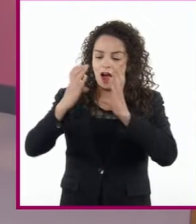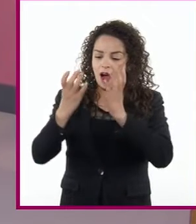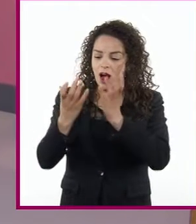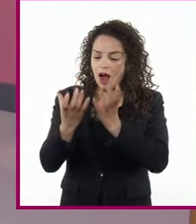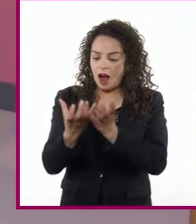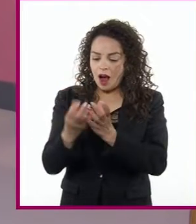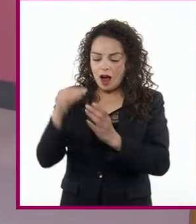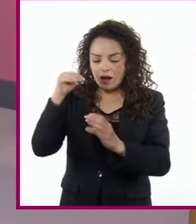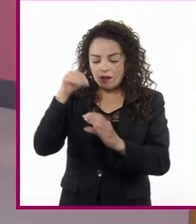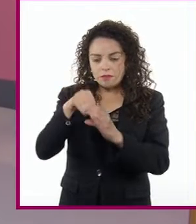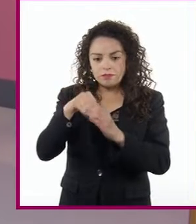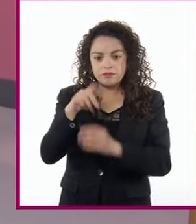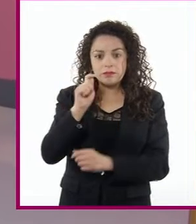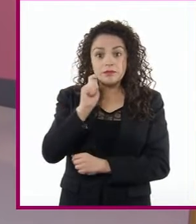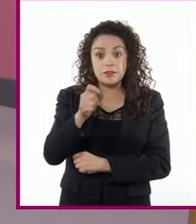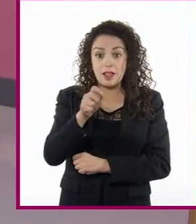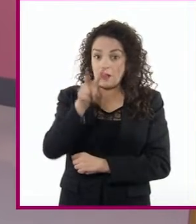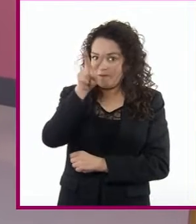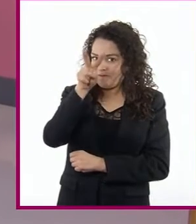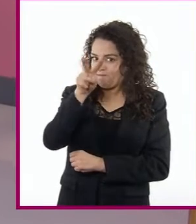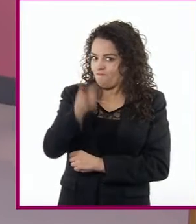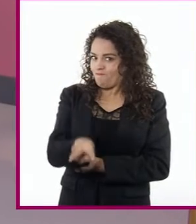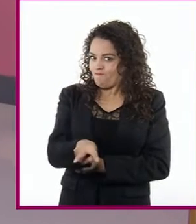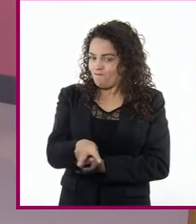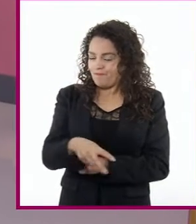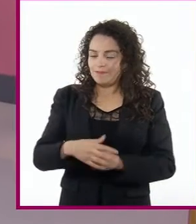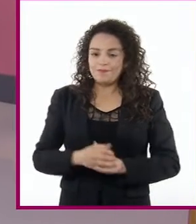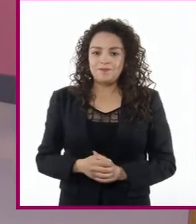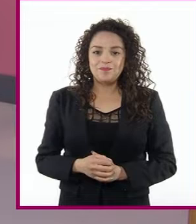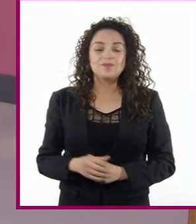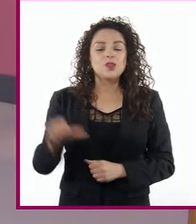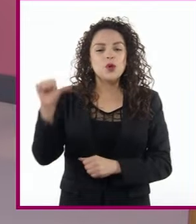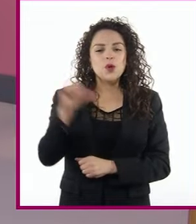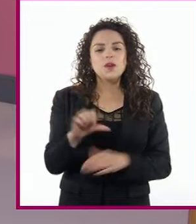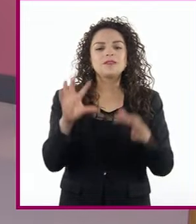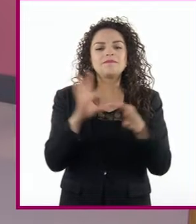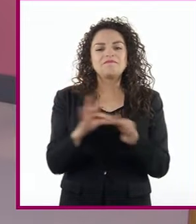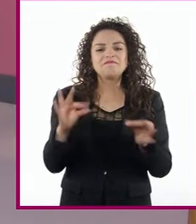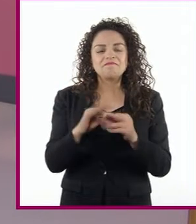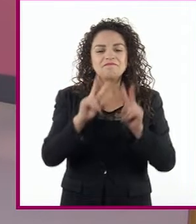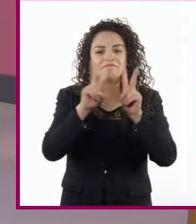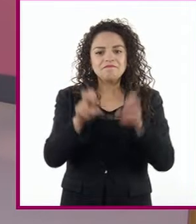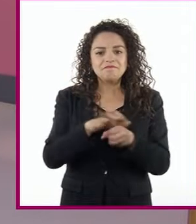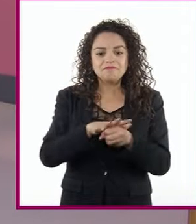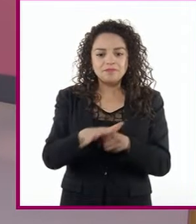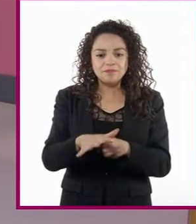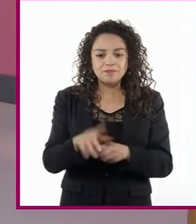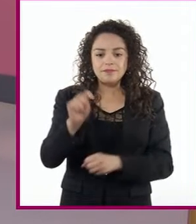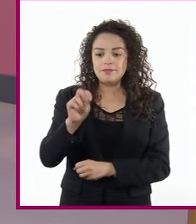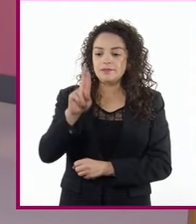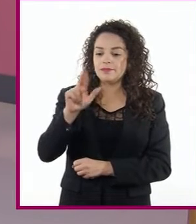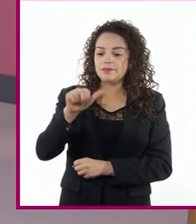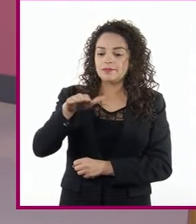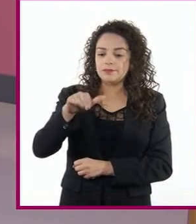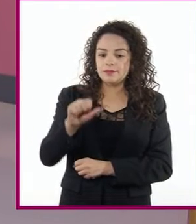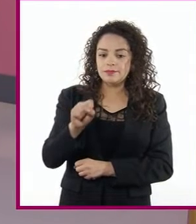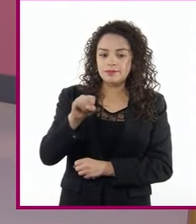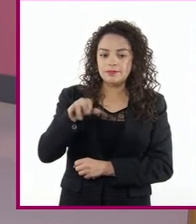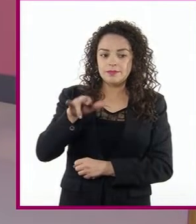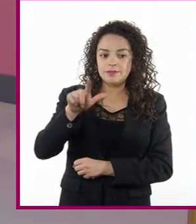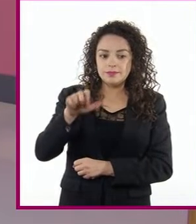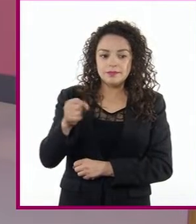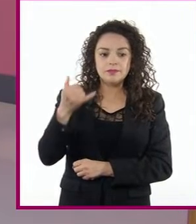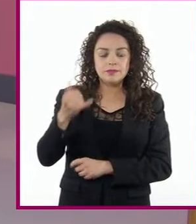la máscara de la realidad. Hoy hablaremos sobre tramas similares y